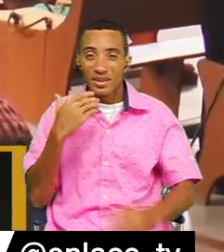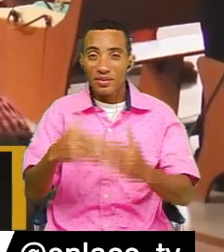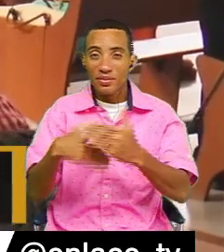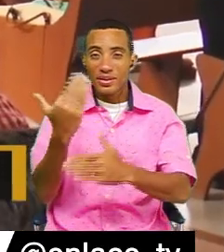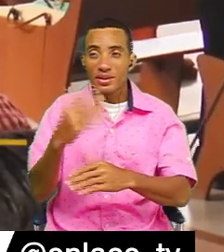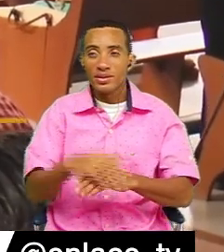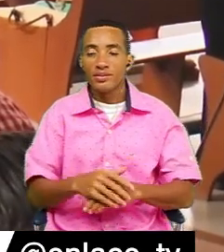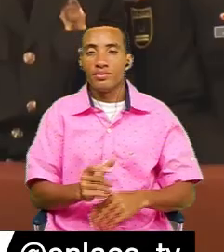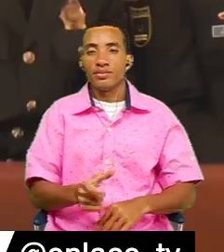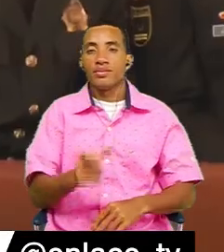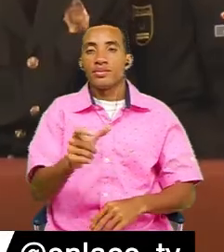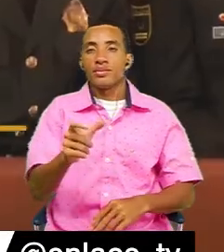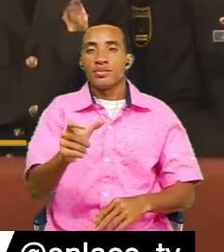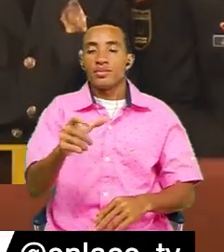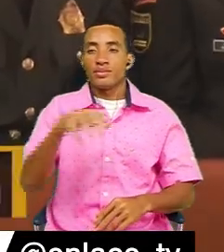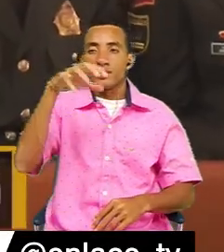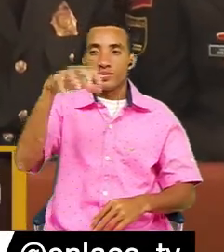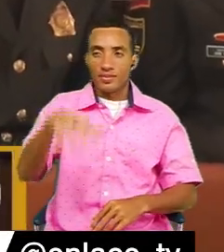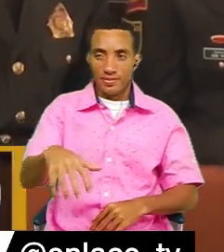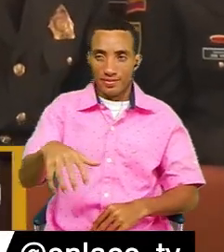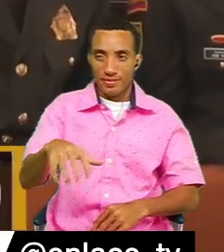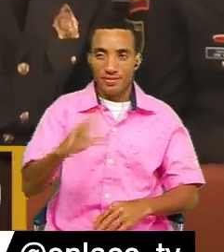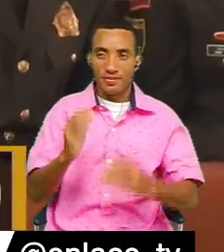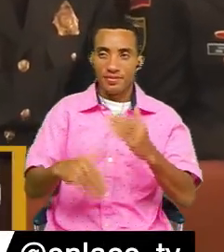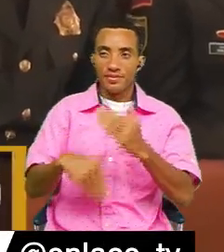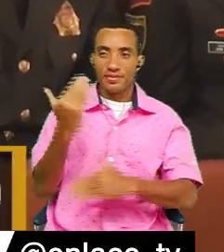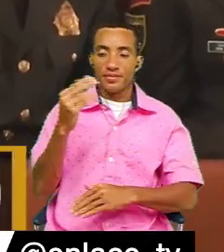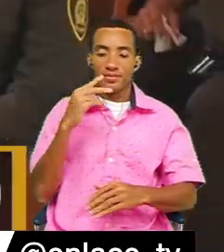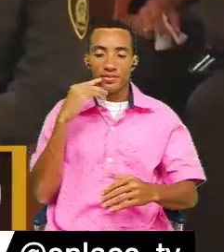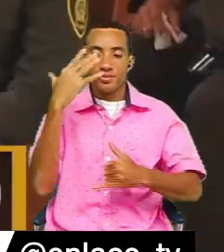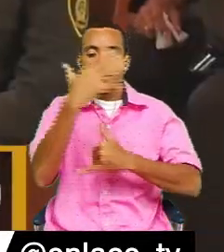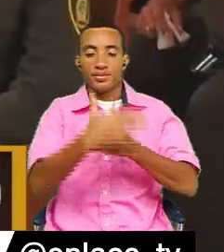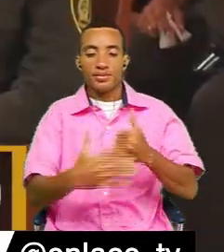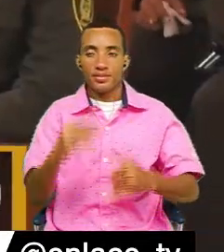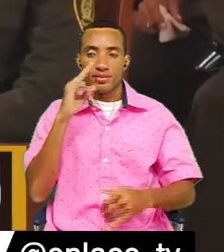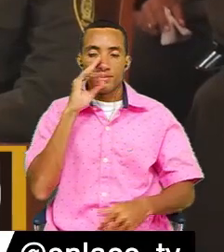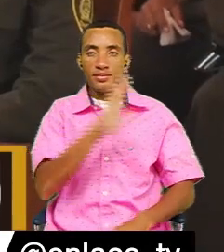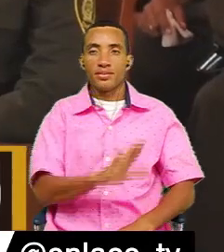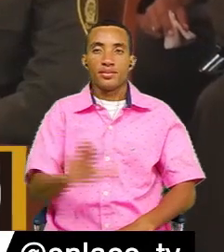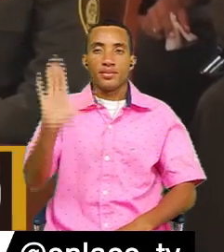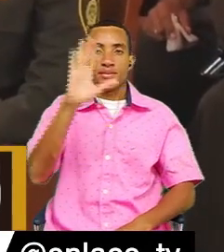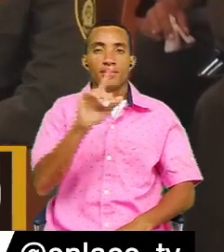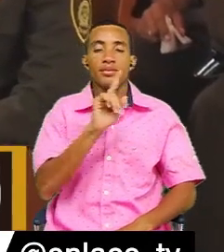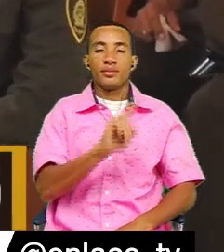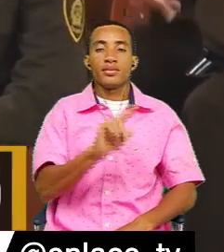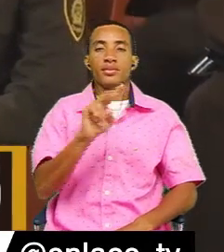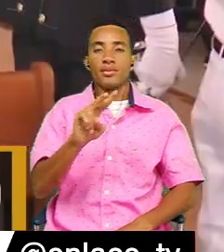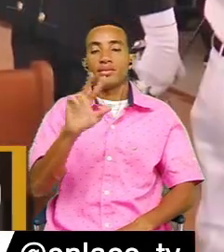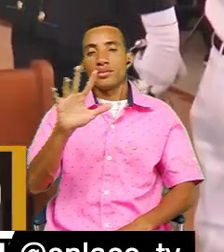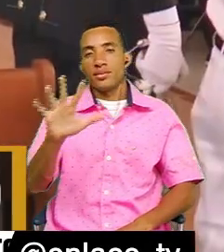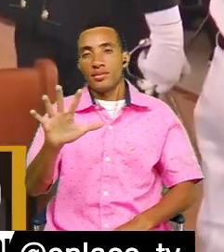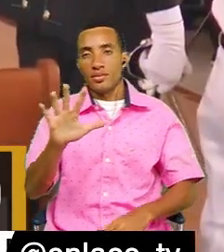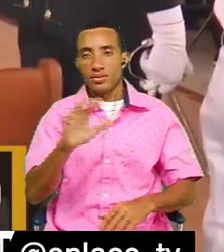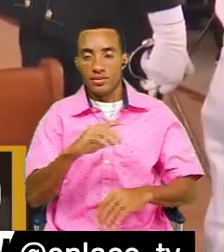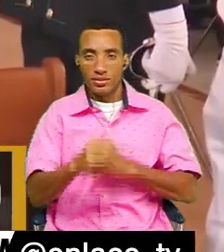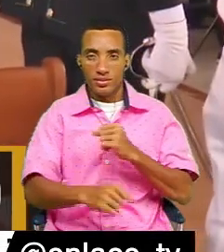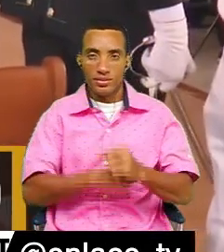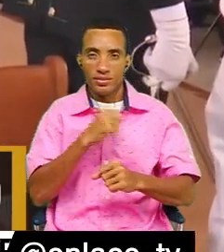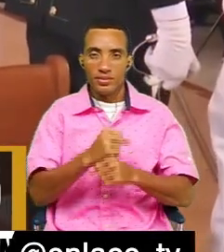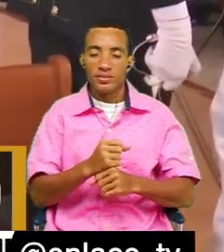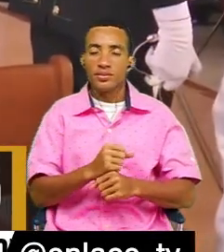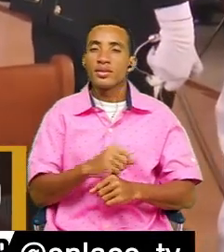en el Departamento de Policía del Magdalena Medio la celebración nacional de los 125 años de la institución. El acto religioso se realizó en acción